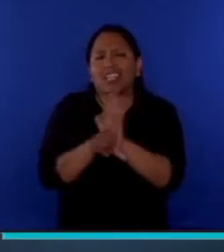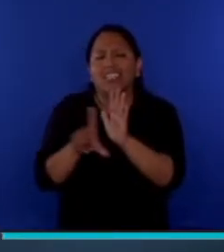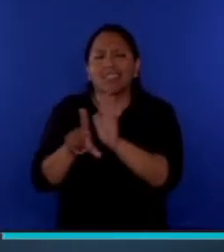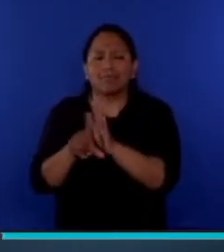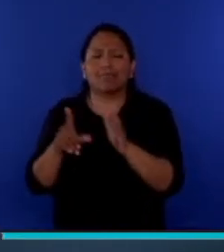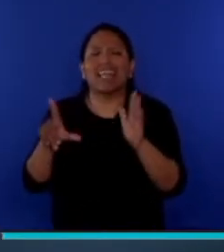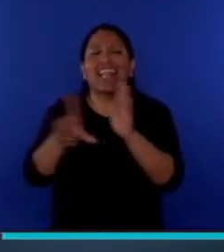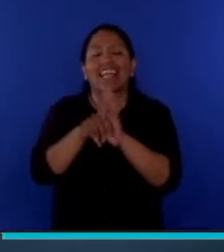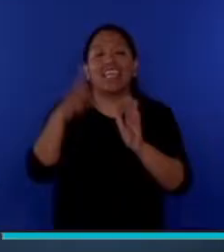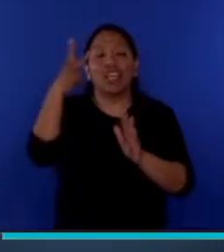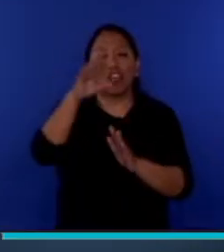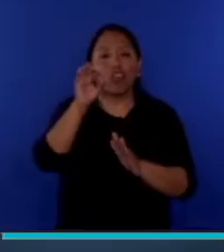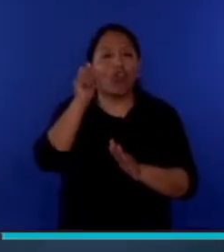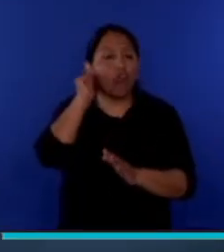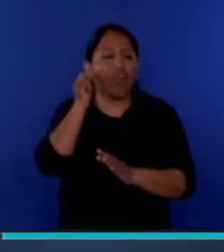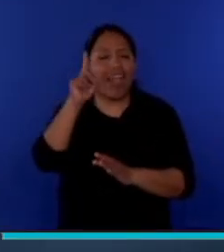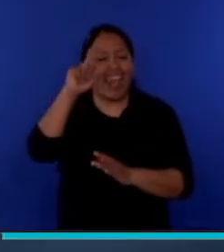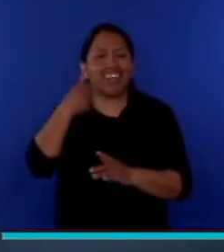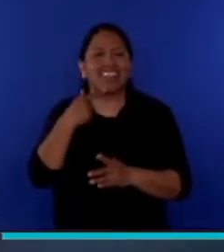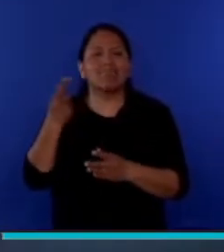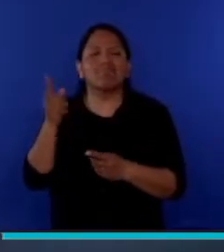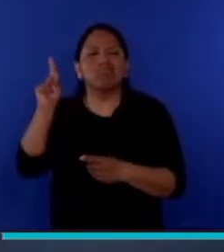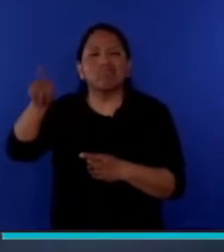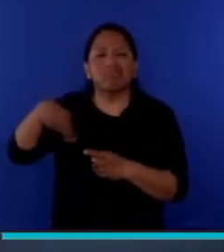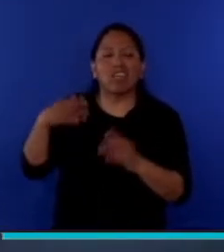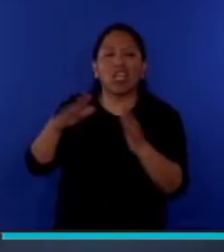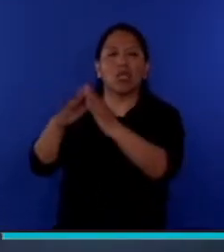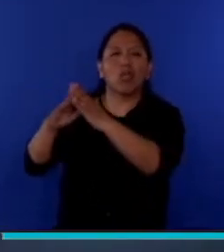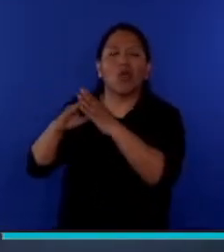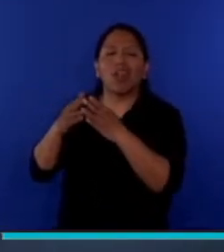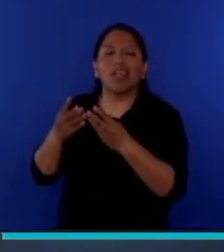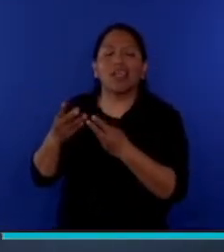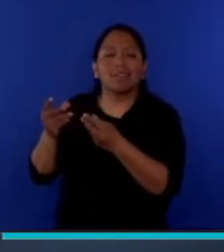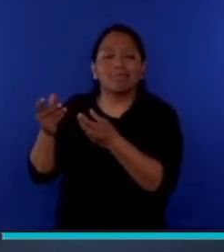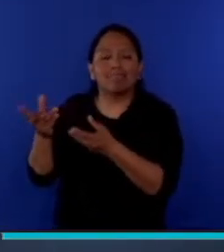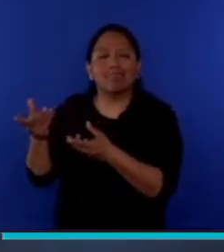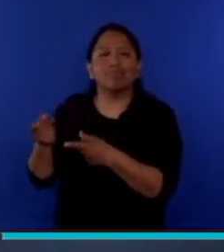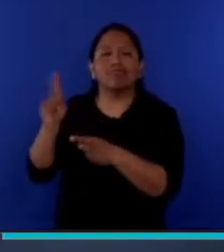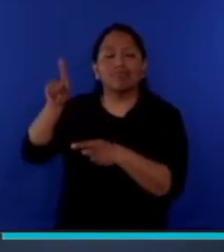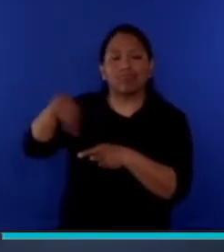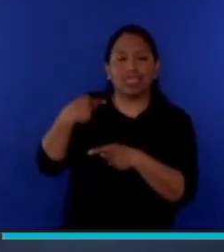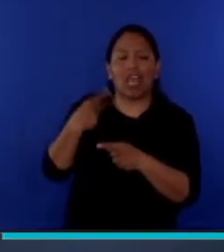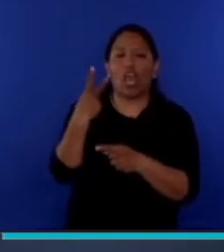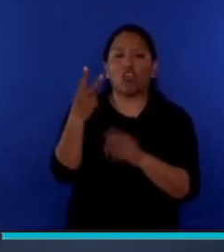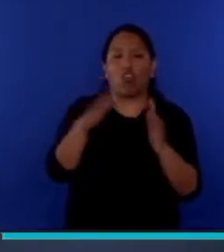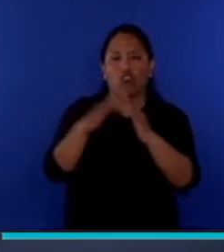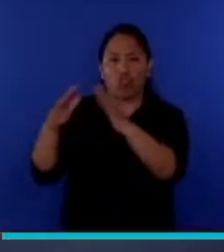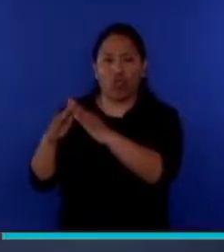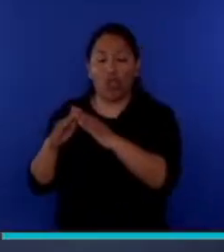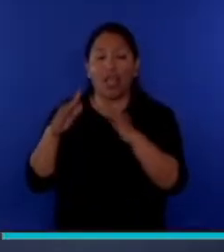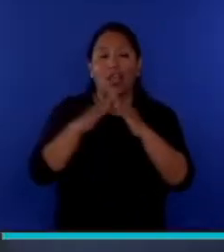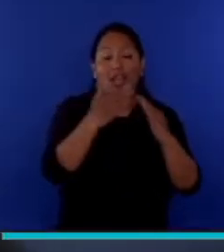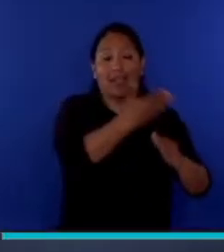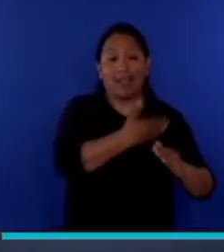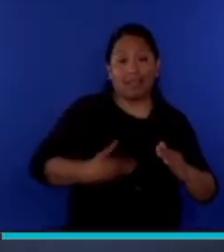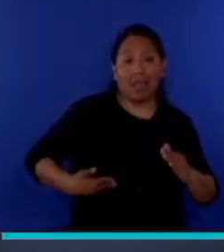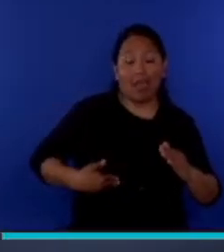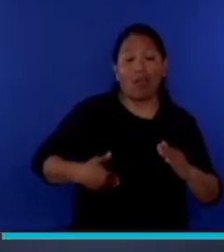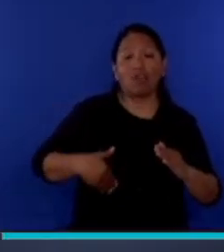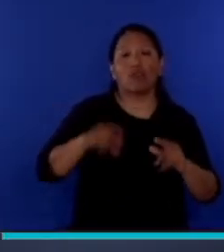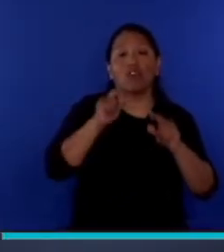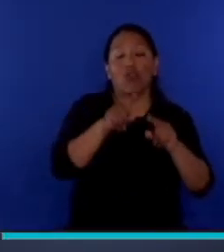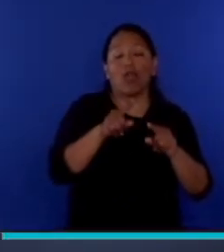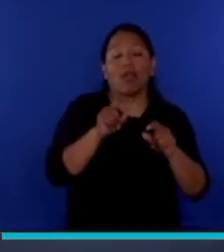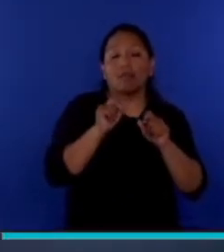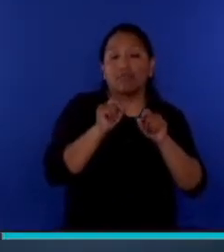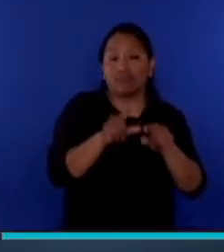de hogares es una ley que nace del espíritu de los hogares convivenciales. Nosotros tenemos dos tipos de hogares, los hogares del Estado, los hogares que